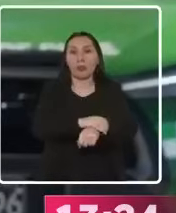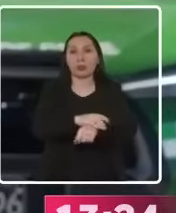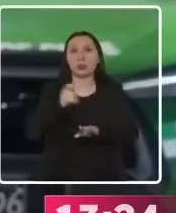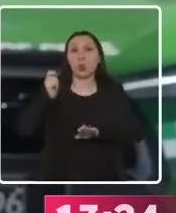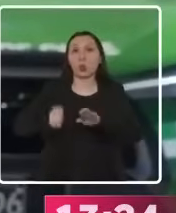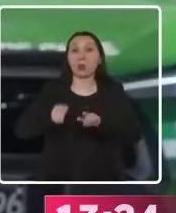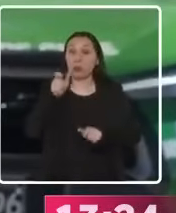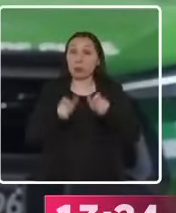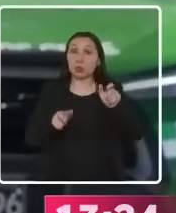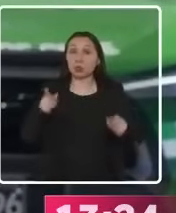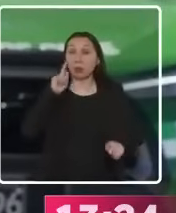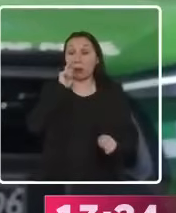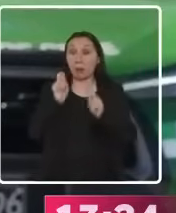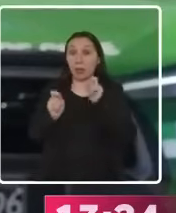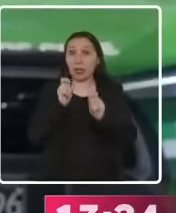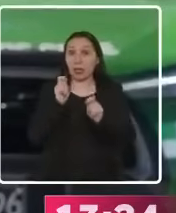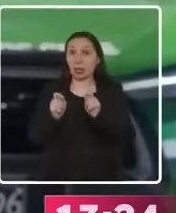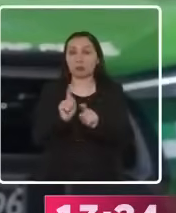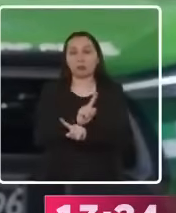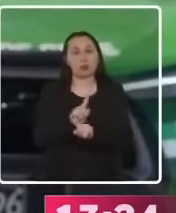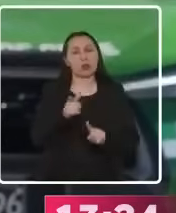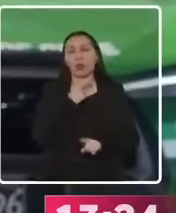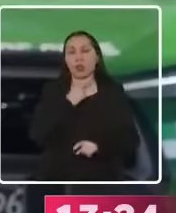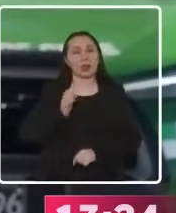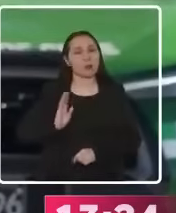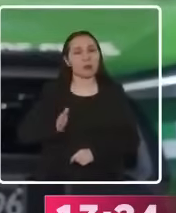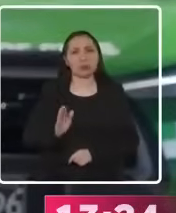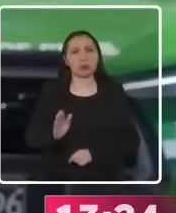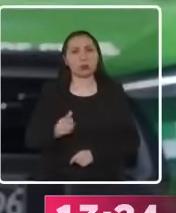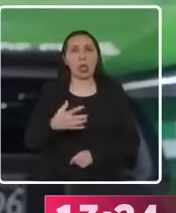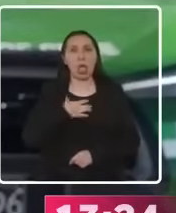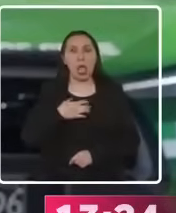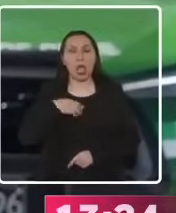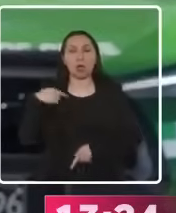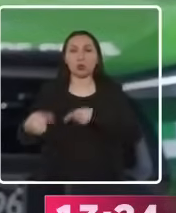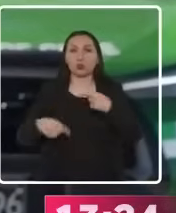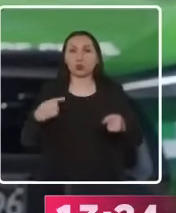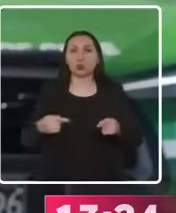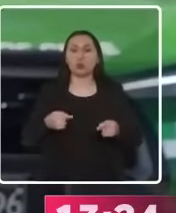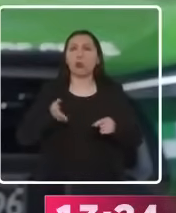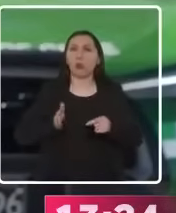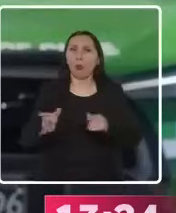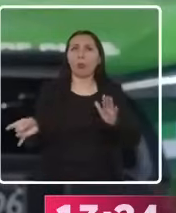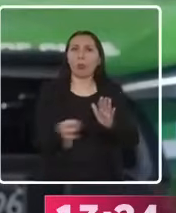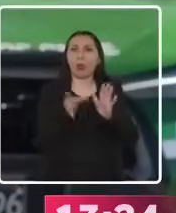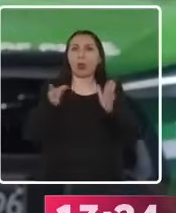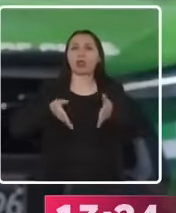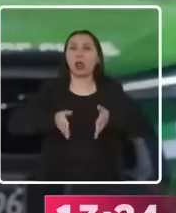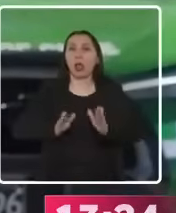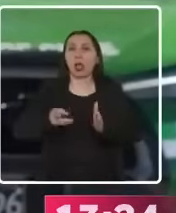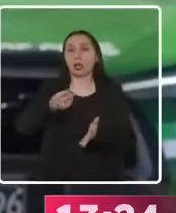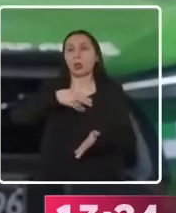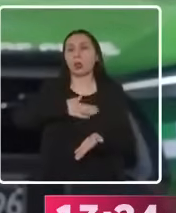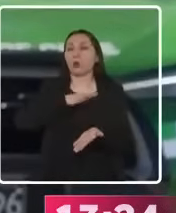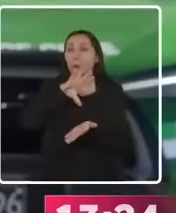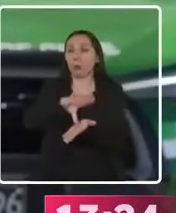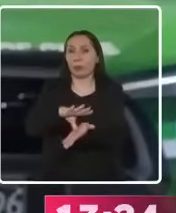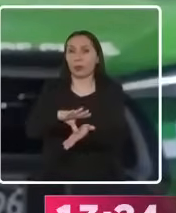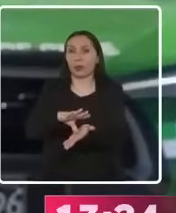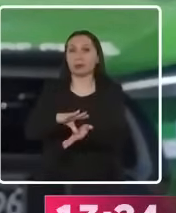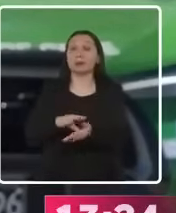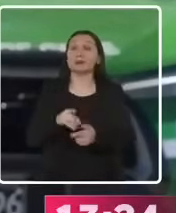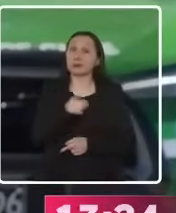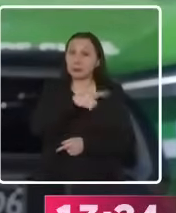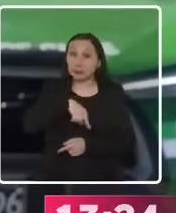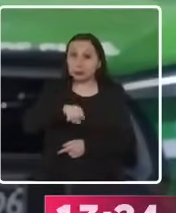esas personas peligrosas no queremos que sigan asustando y cometiendo delitos en las calles de nuestro país.